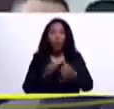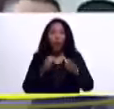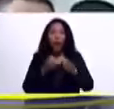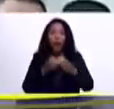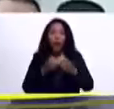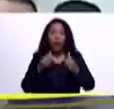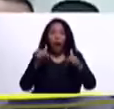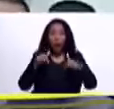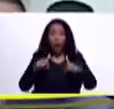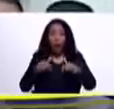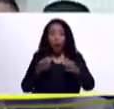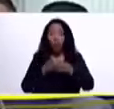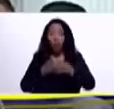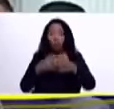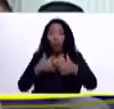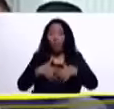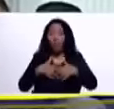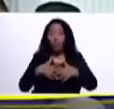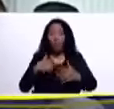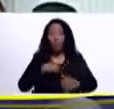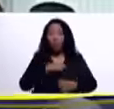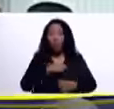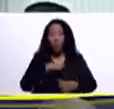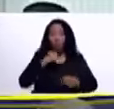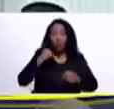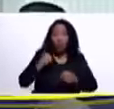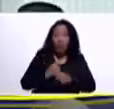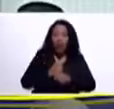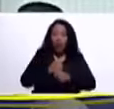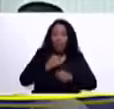empresarial quiere acompañar, estamos haciendo un trabajo excelente con